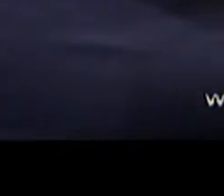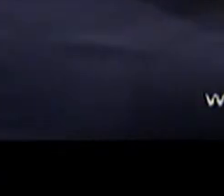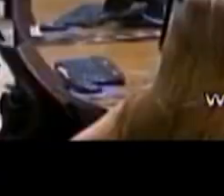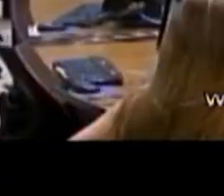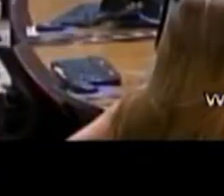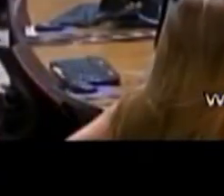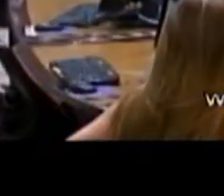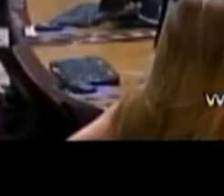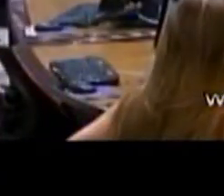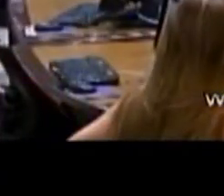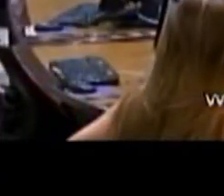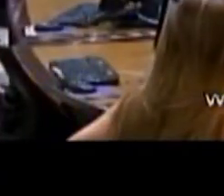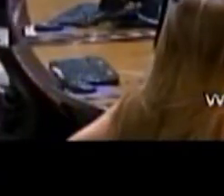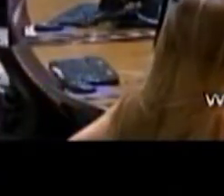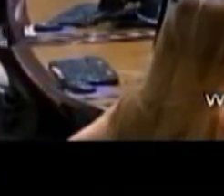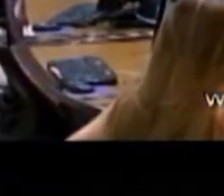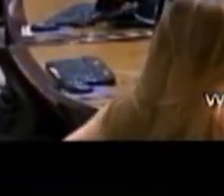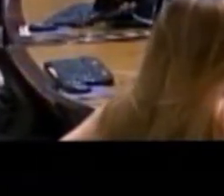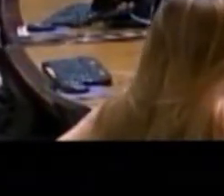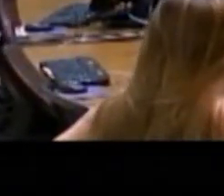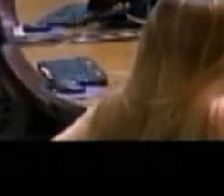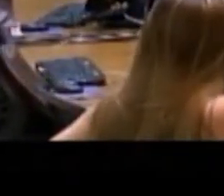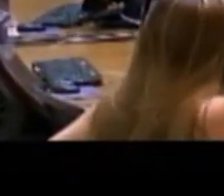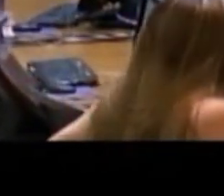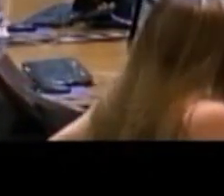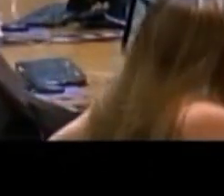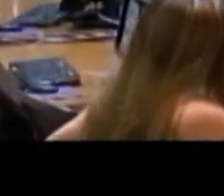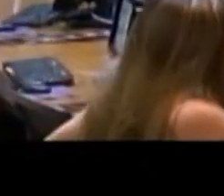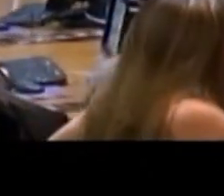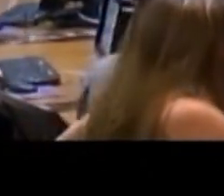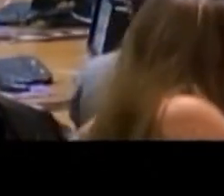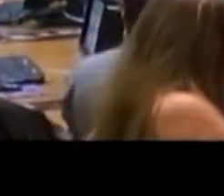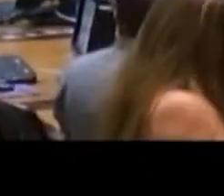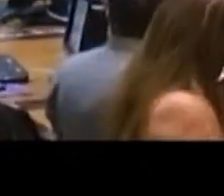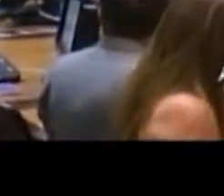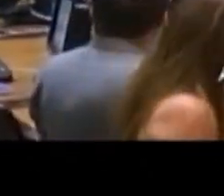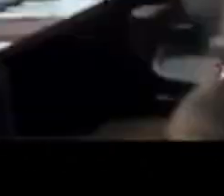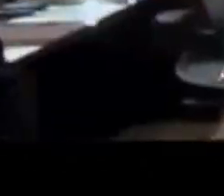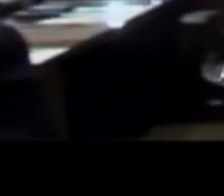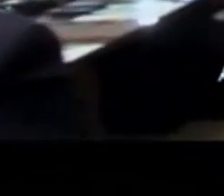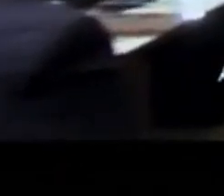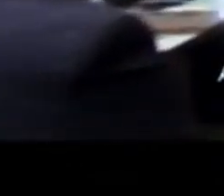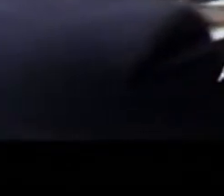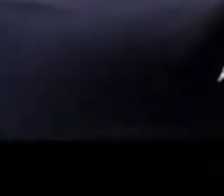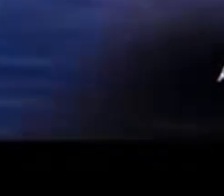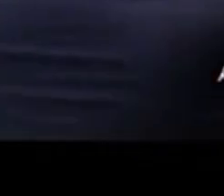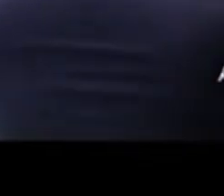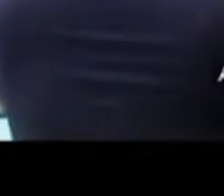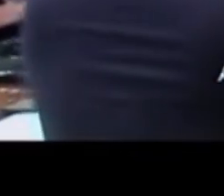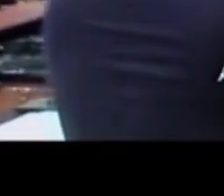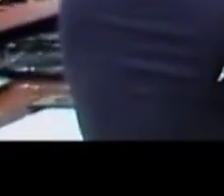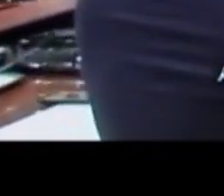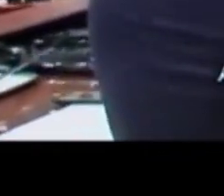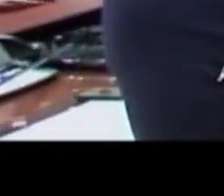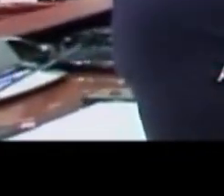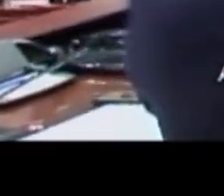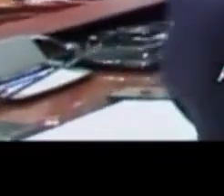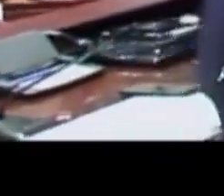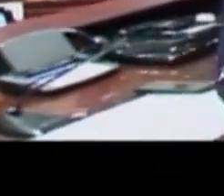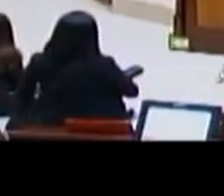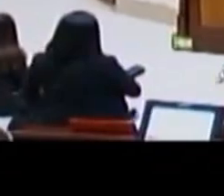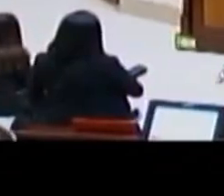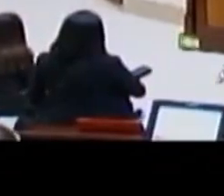Vicuña, quien recibió el respaldo de diversas bancadas y movimientos políticos. La elección tuvo como base la terna enviada